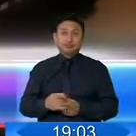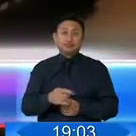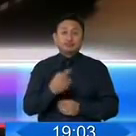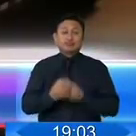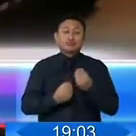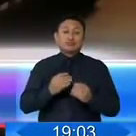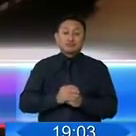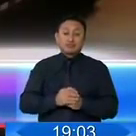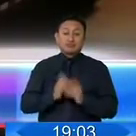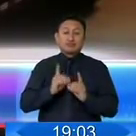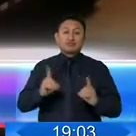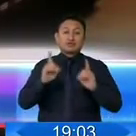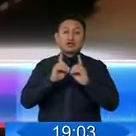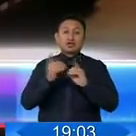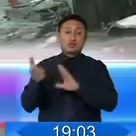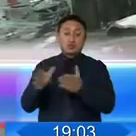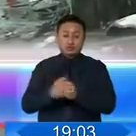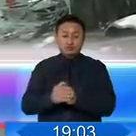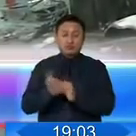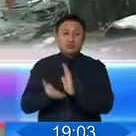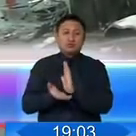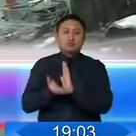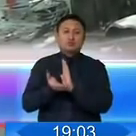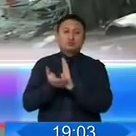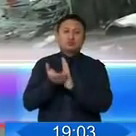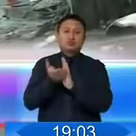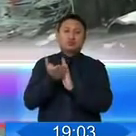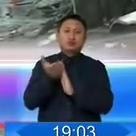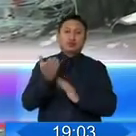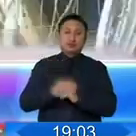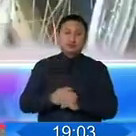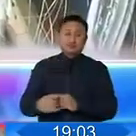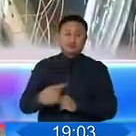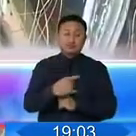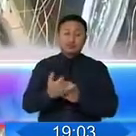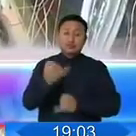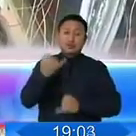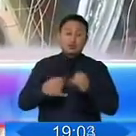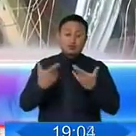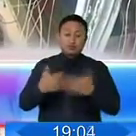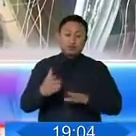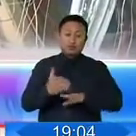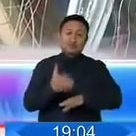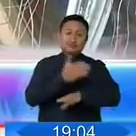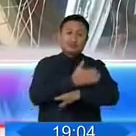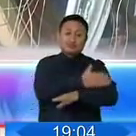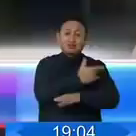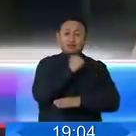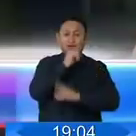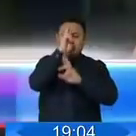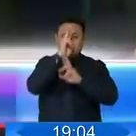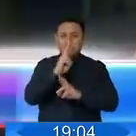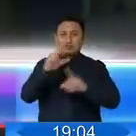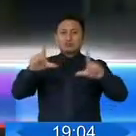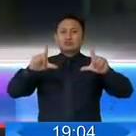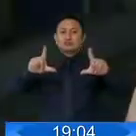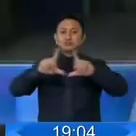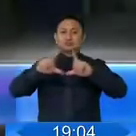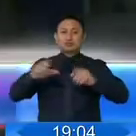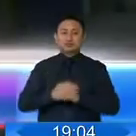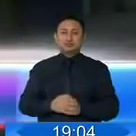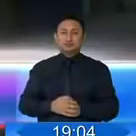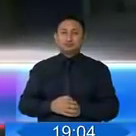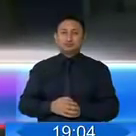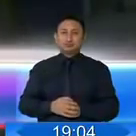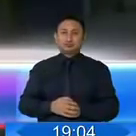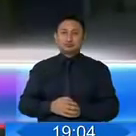engordarían las estadísticas, siendo estos siniestros el último eslabón de una cadena de inobservancias, asegura. Y una inobservancia que poco